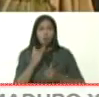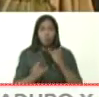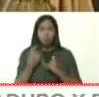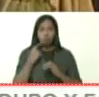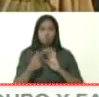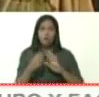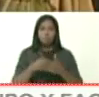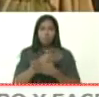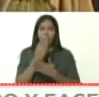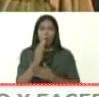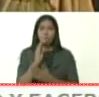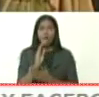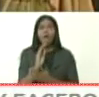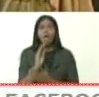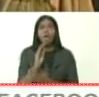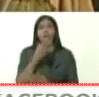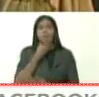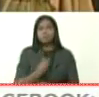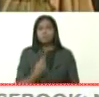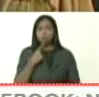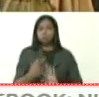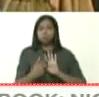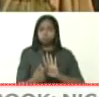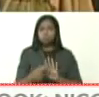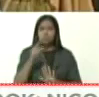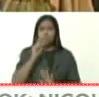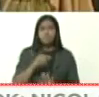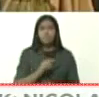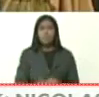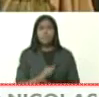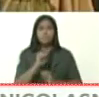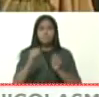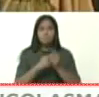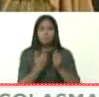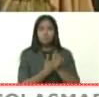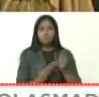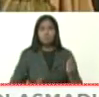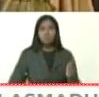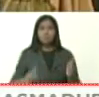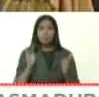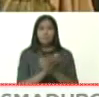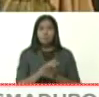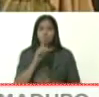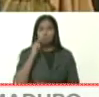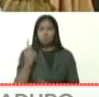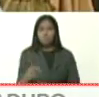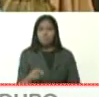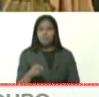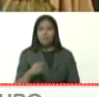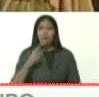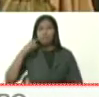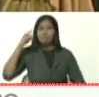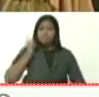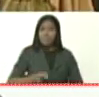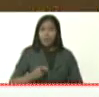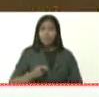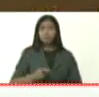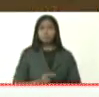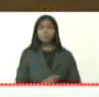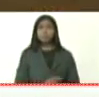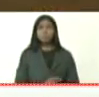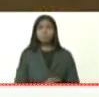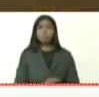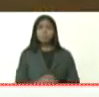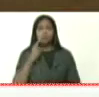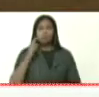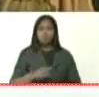en diciembre, en La Habana, el ALBA, señora vicepresidenta, compañeros, debe relanzar con